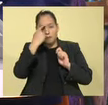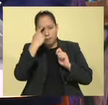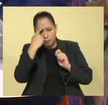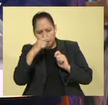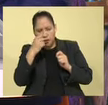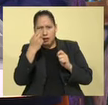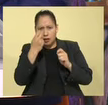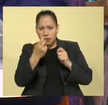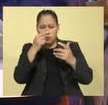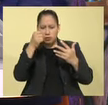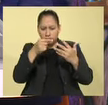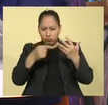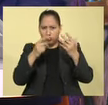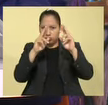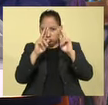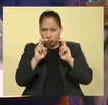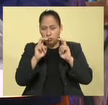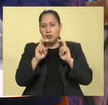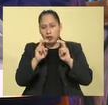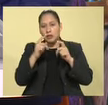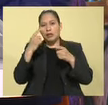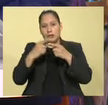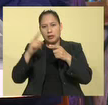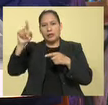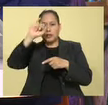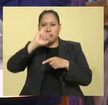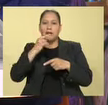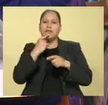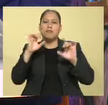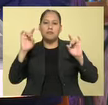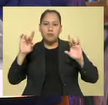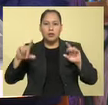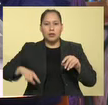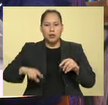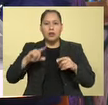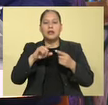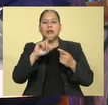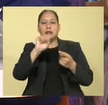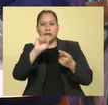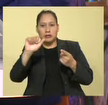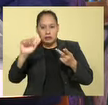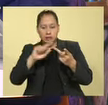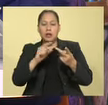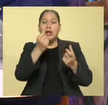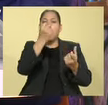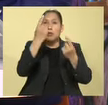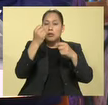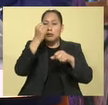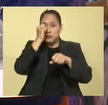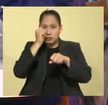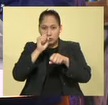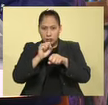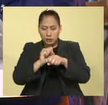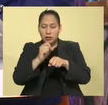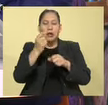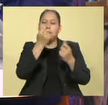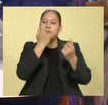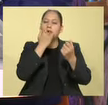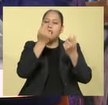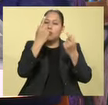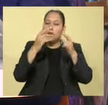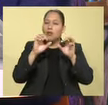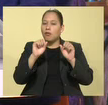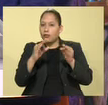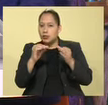cuestiones en muchos aspectos obviamente es el jefe de gobierno la secretaria de salud algunas secretarías la Secretaría de Seguridad